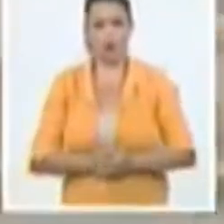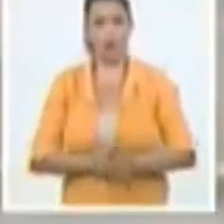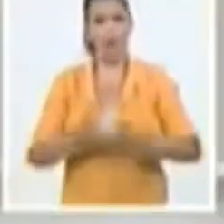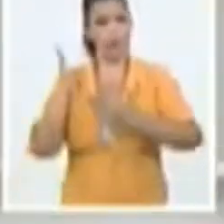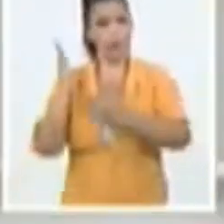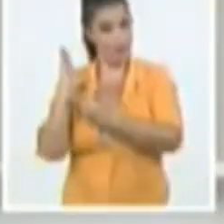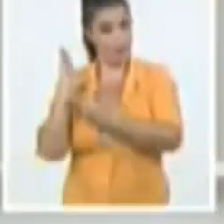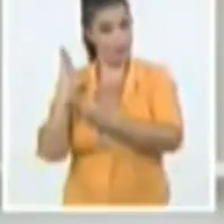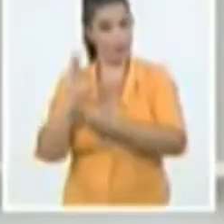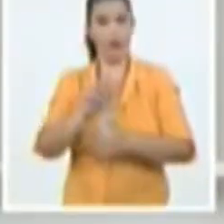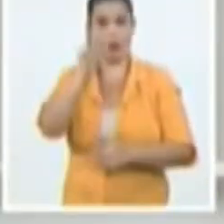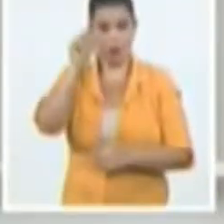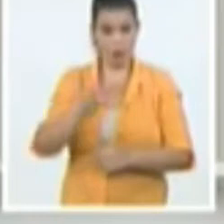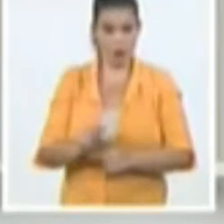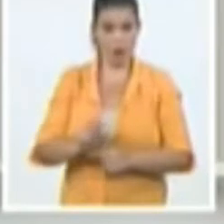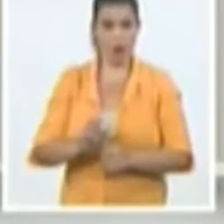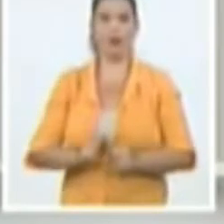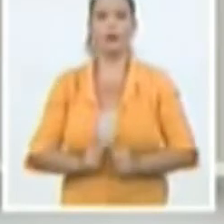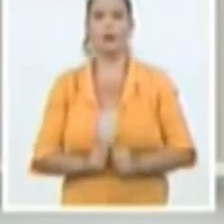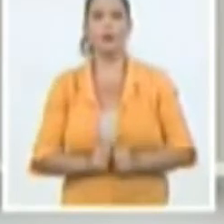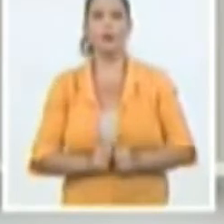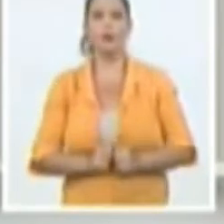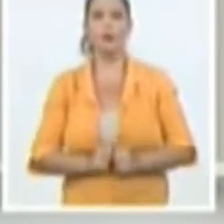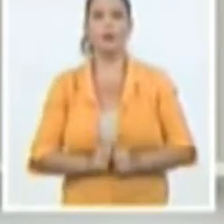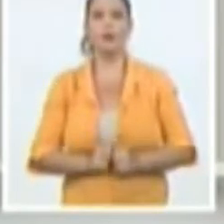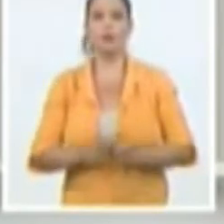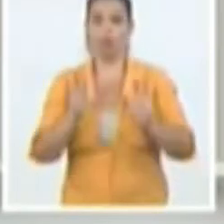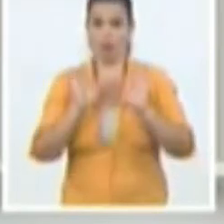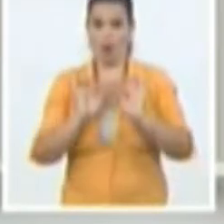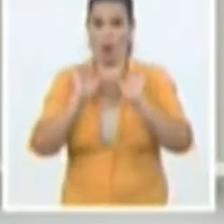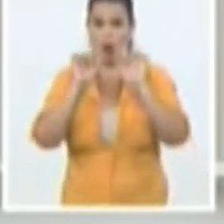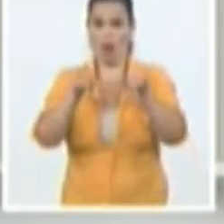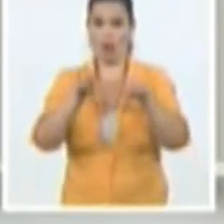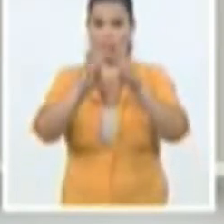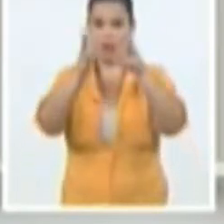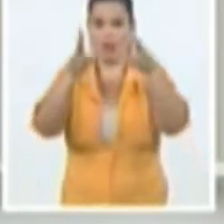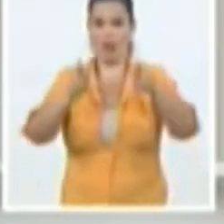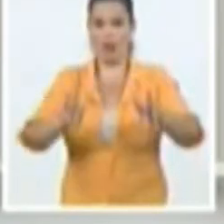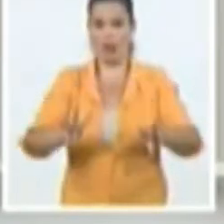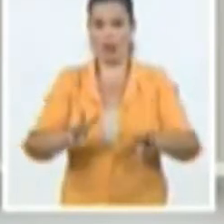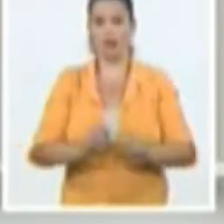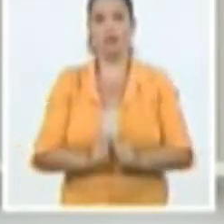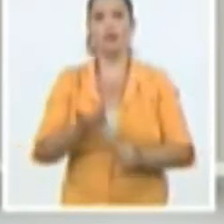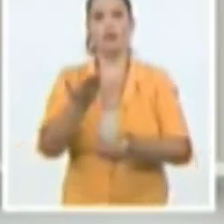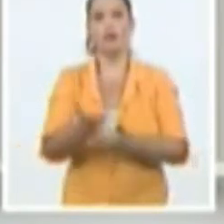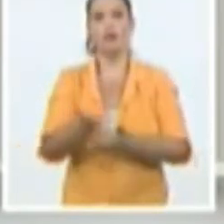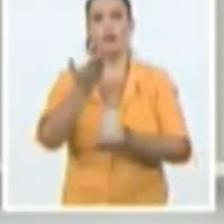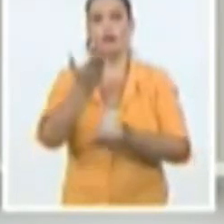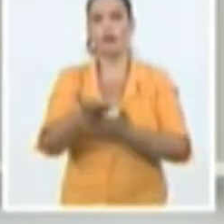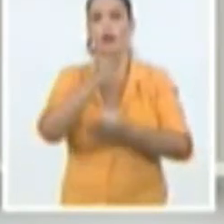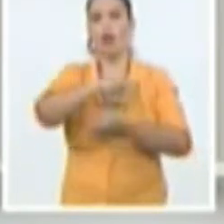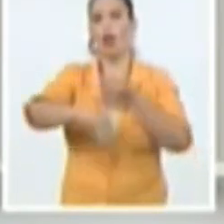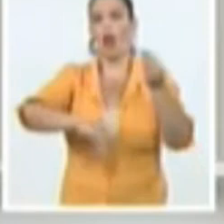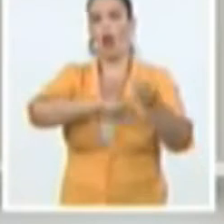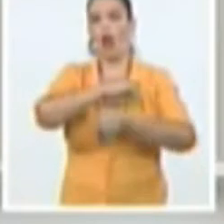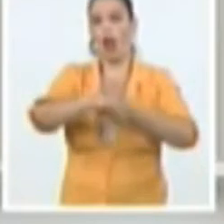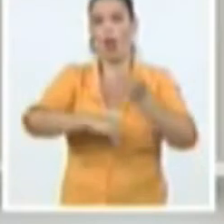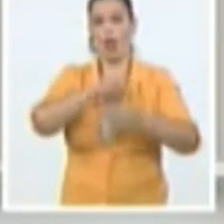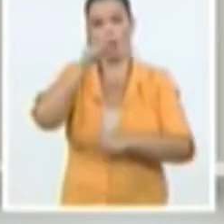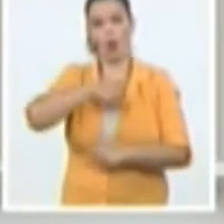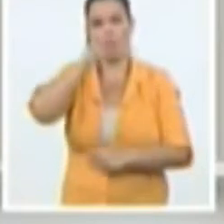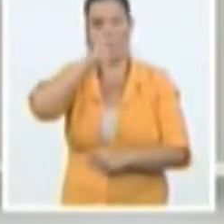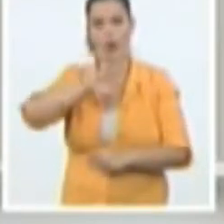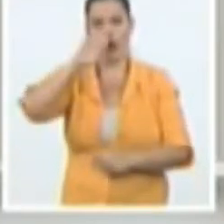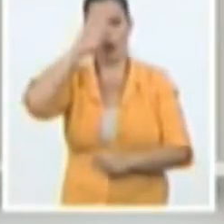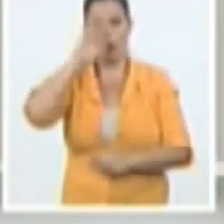coincide en algunas plataformas para la restauración capitalista en Cuba que tienen cierto